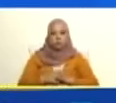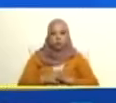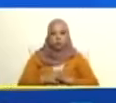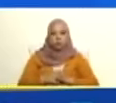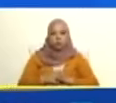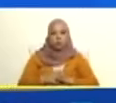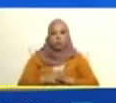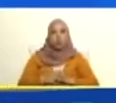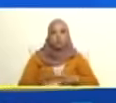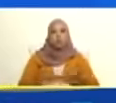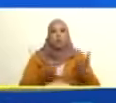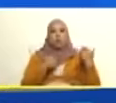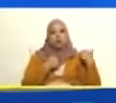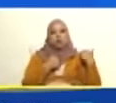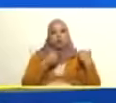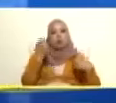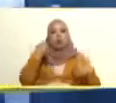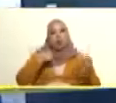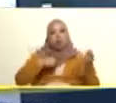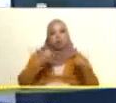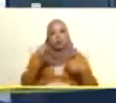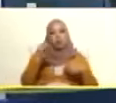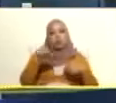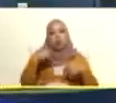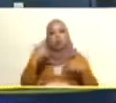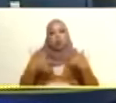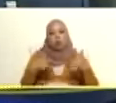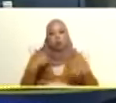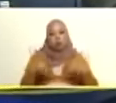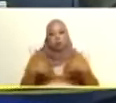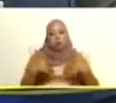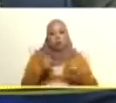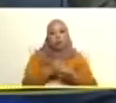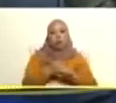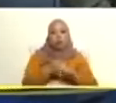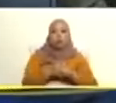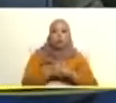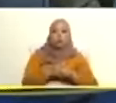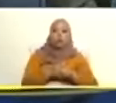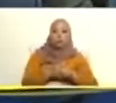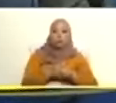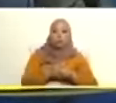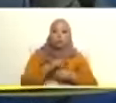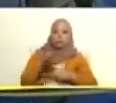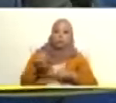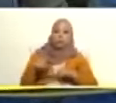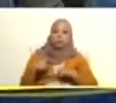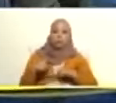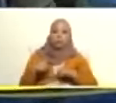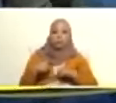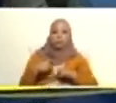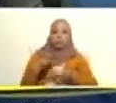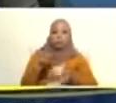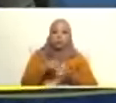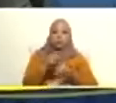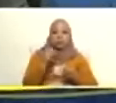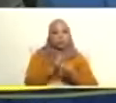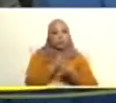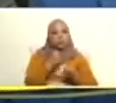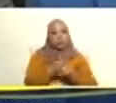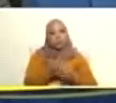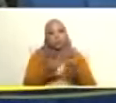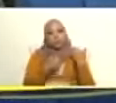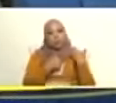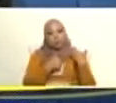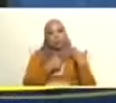tenemos representantes de Asocaucho, presidente, porque aquí en el sector de neumáticos, nosotros, las cifras que hemos venido trabajando directamente